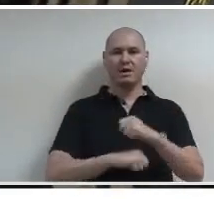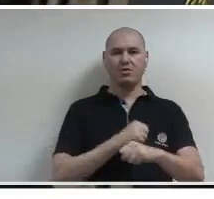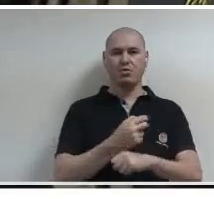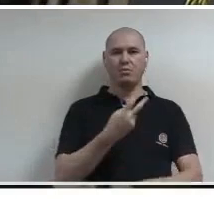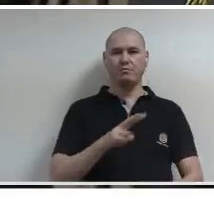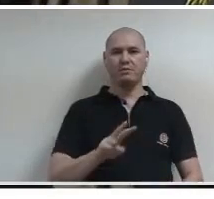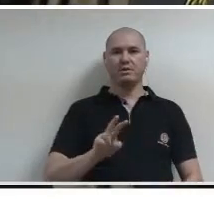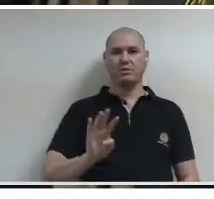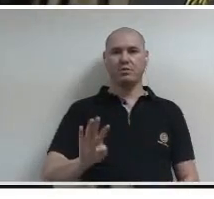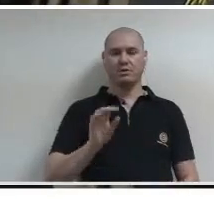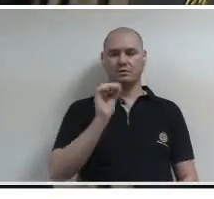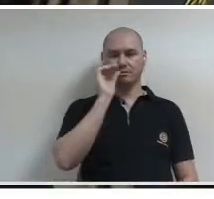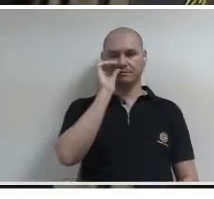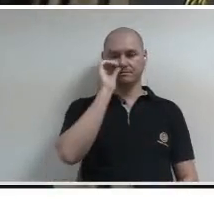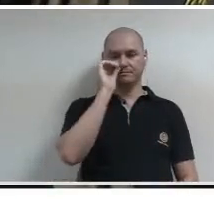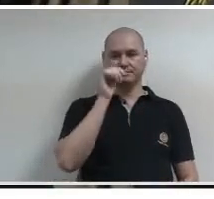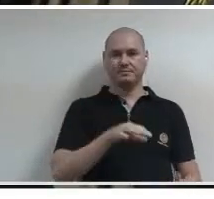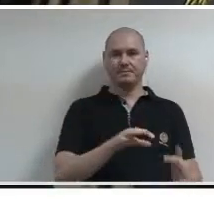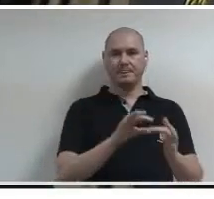ABI 2004, pe.